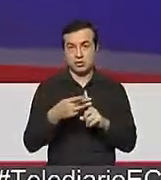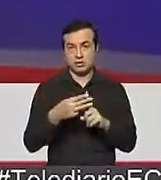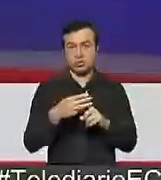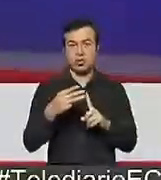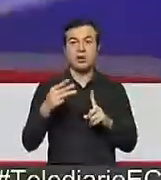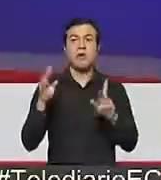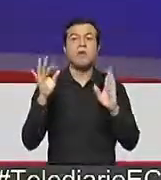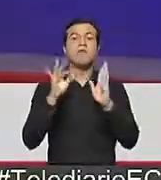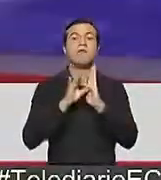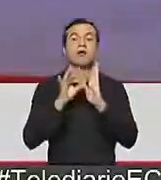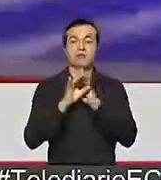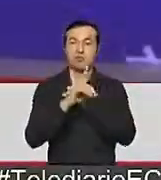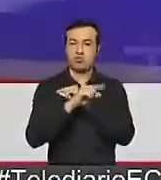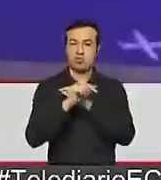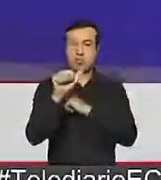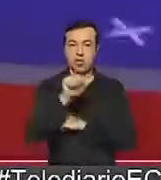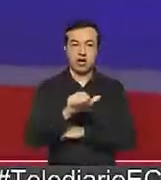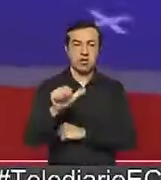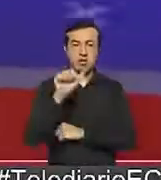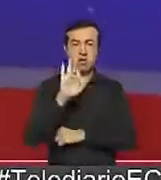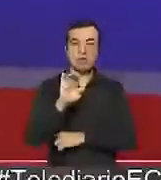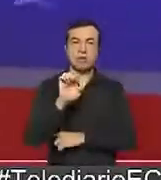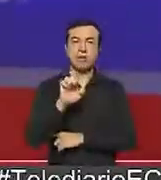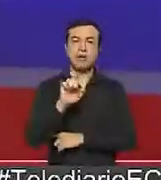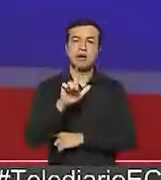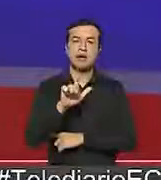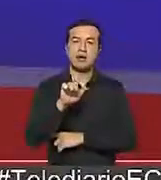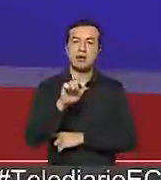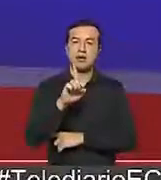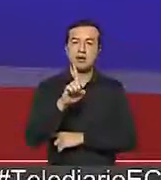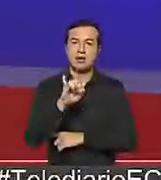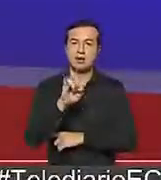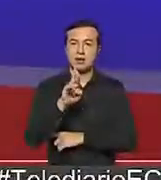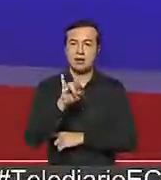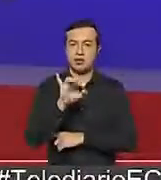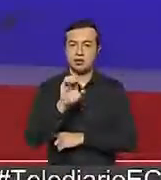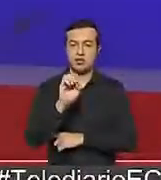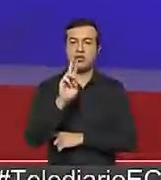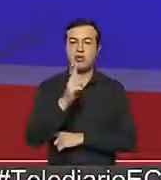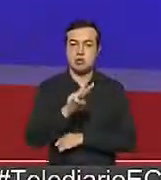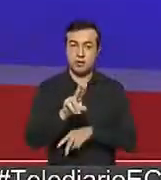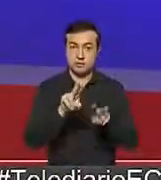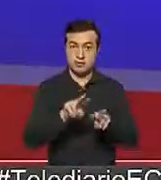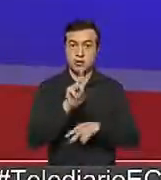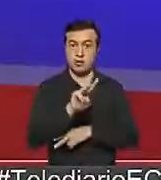en Facebook y en Twitter como @telediarioec y en nuestra página web